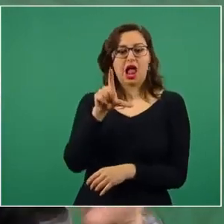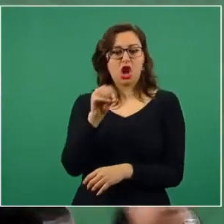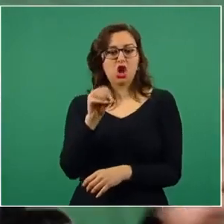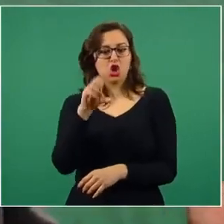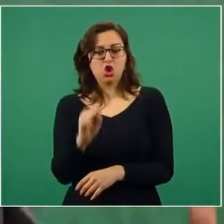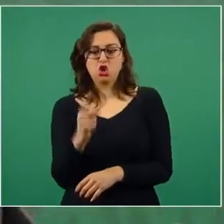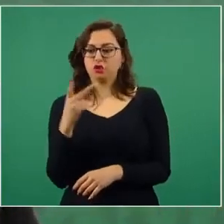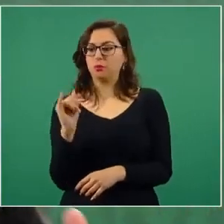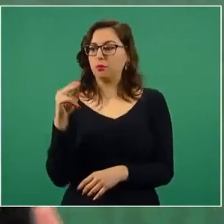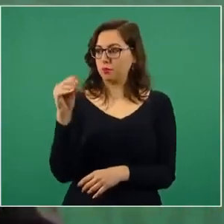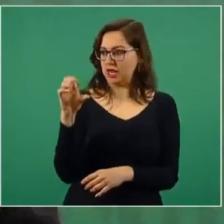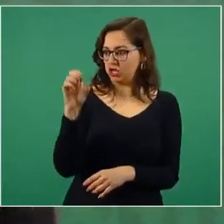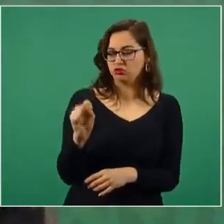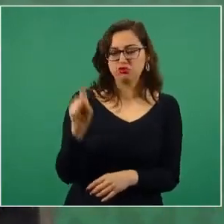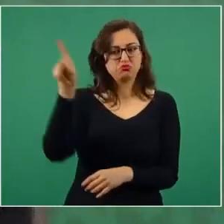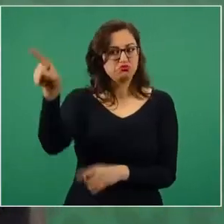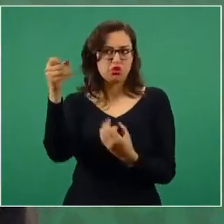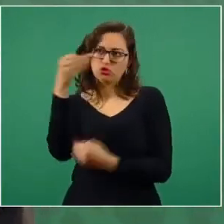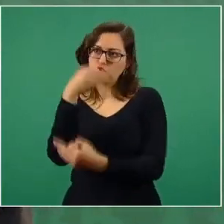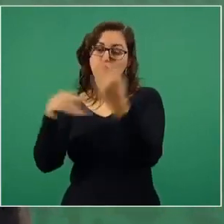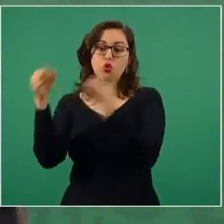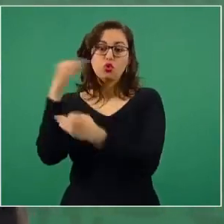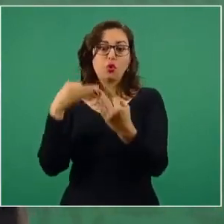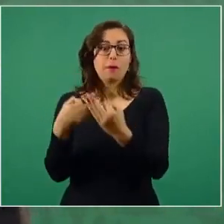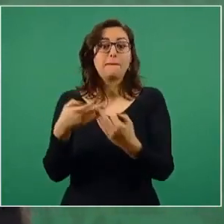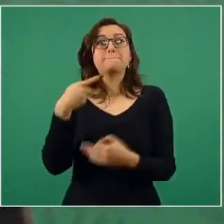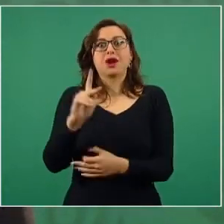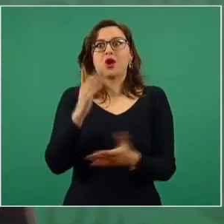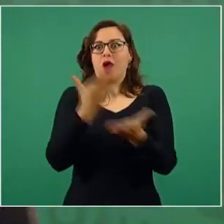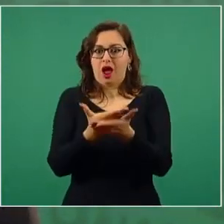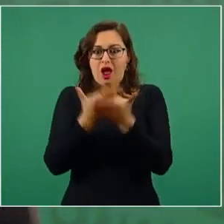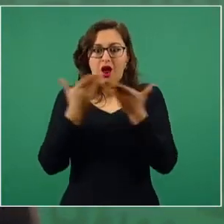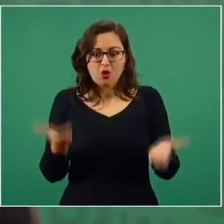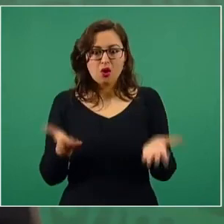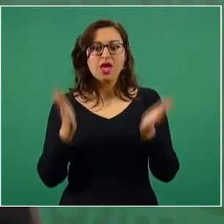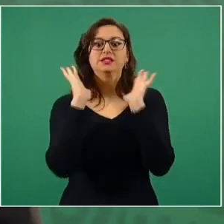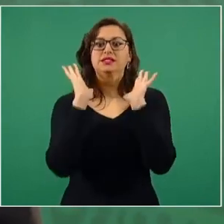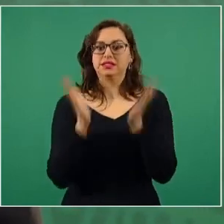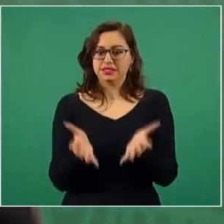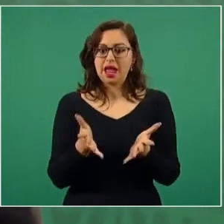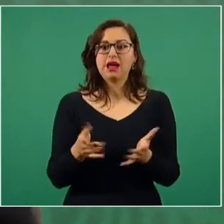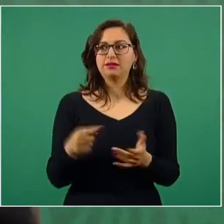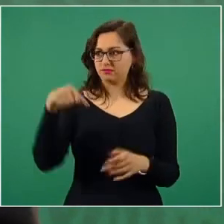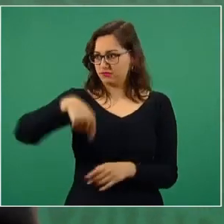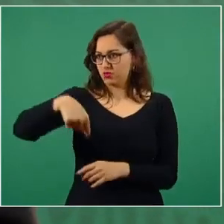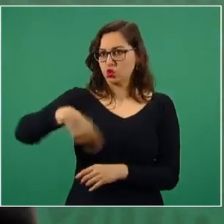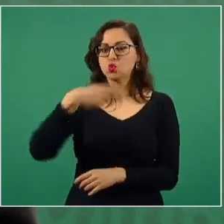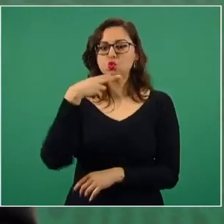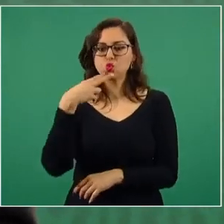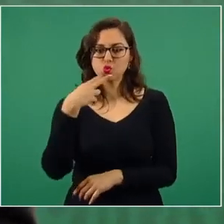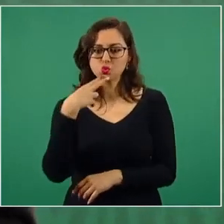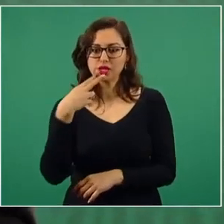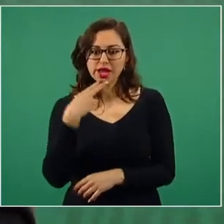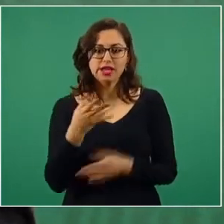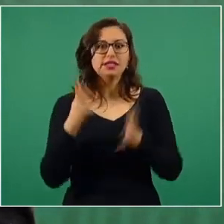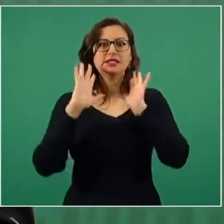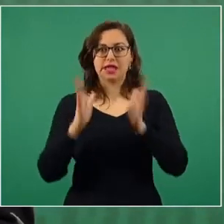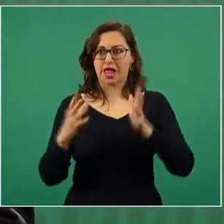necesitamos pues que se mantenga en buen estado, se